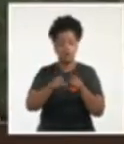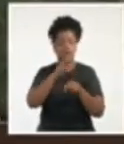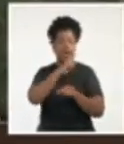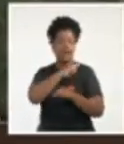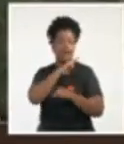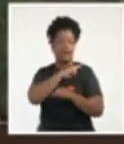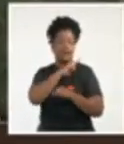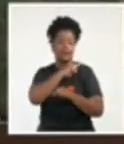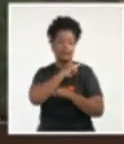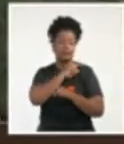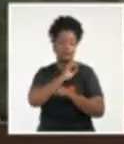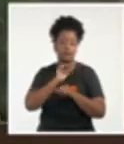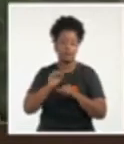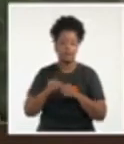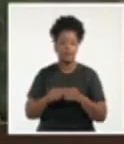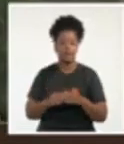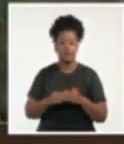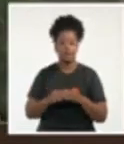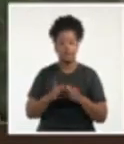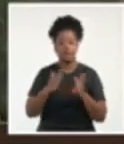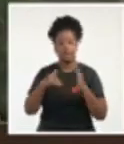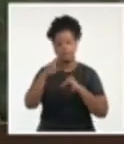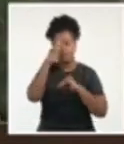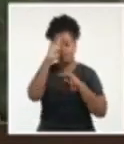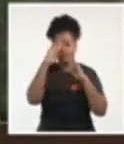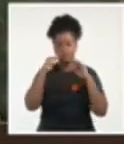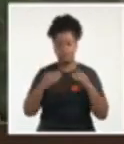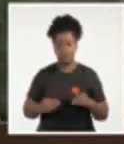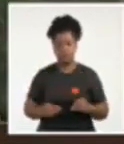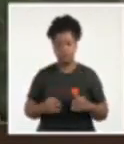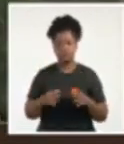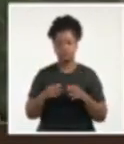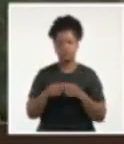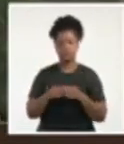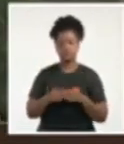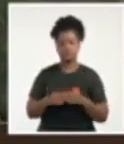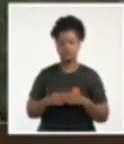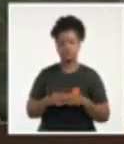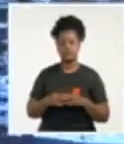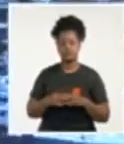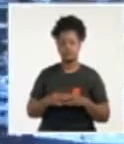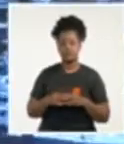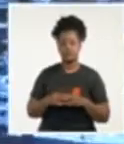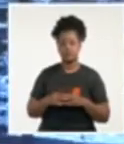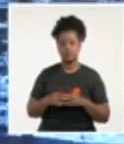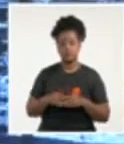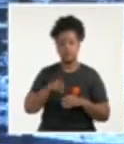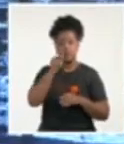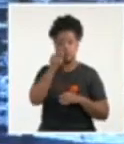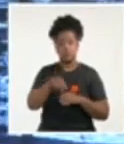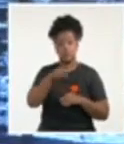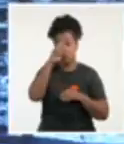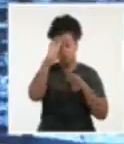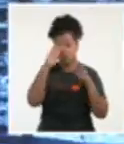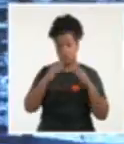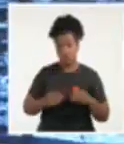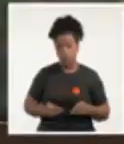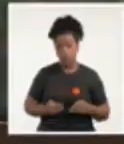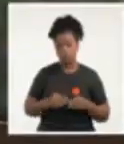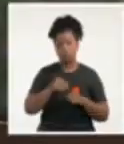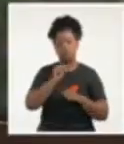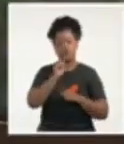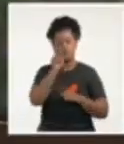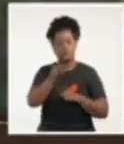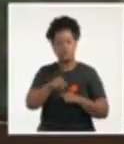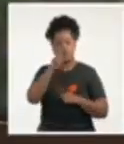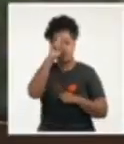nuestro ministro de Salud, que ha estado encabezando todo este combate con todo nuestro personal de la salud, nuestro personal médico,